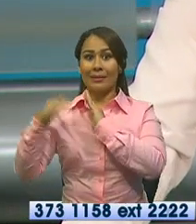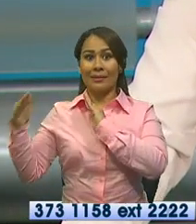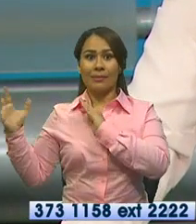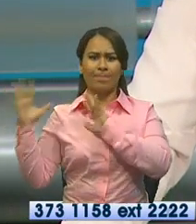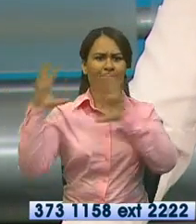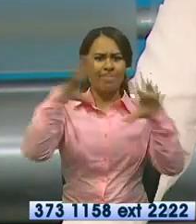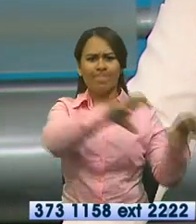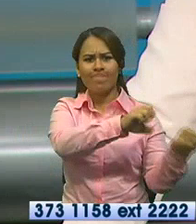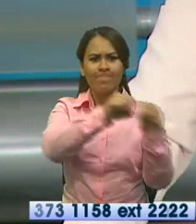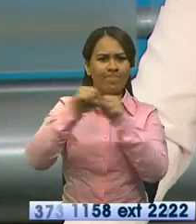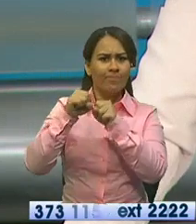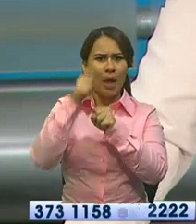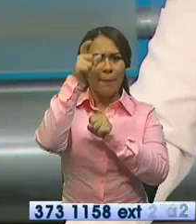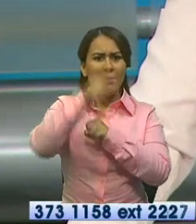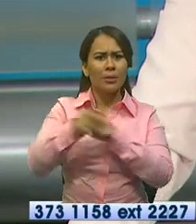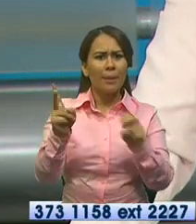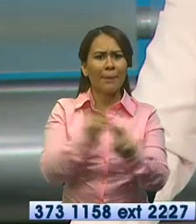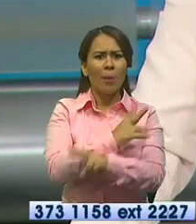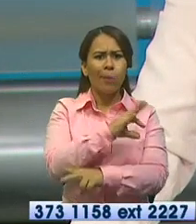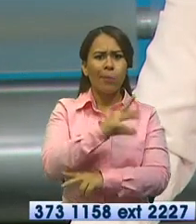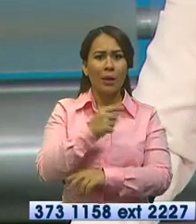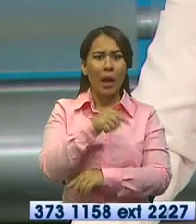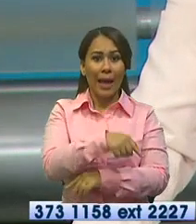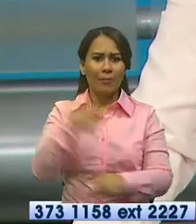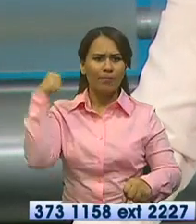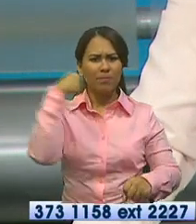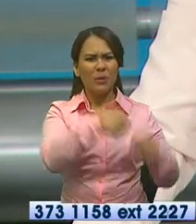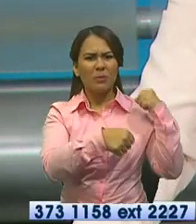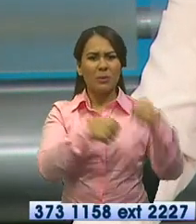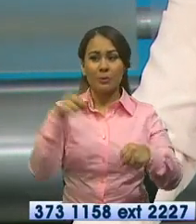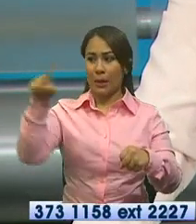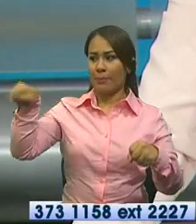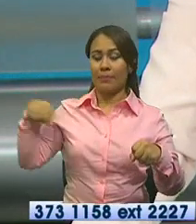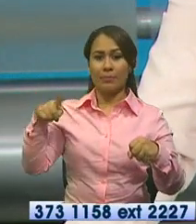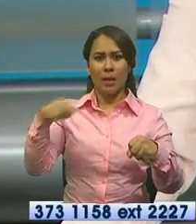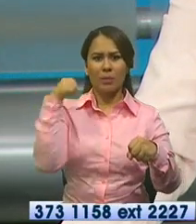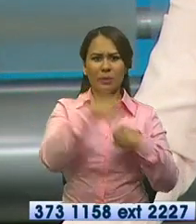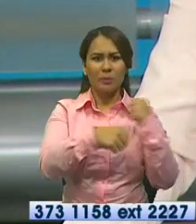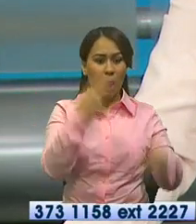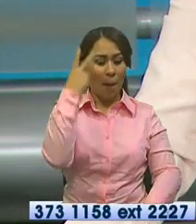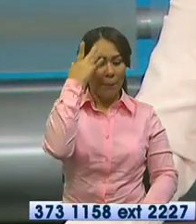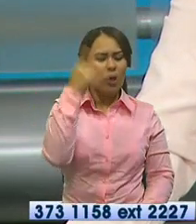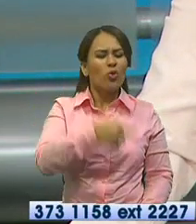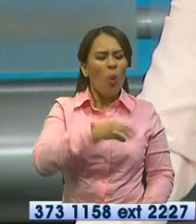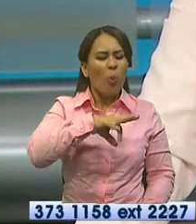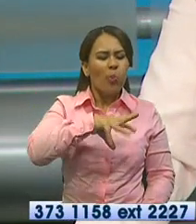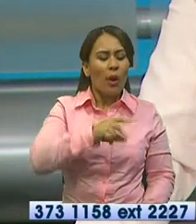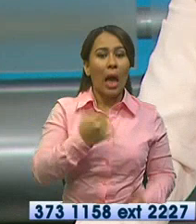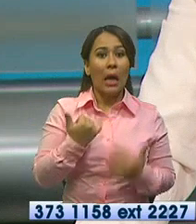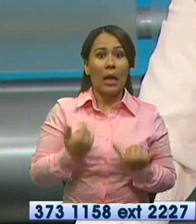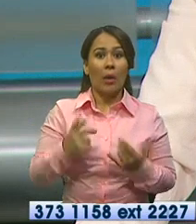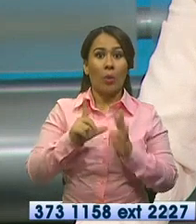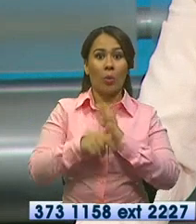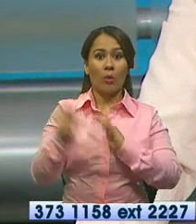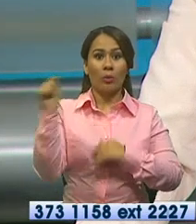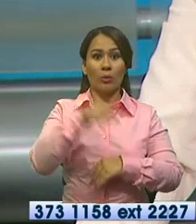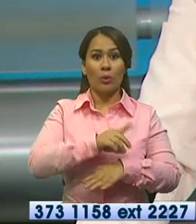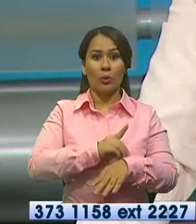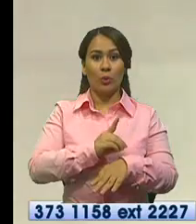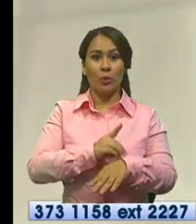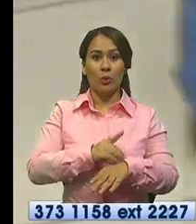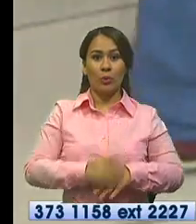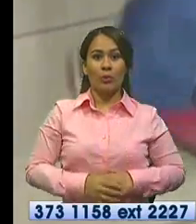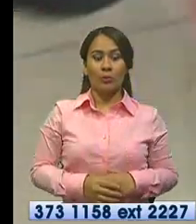sector. Según la policía, el sujeto fue golpeado por los habitantes de la zona, por lo que fue necesario brindarle los primeros auxilios.